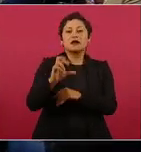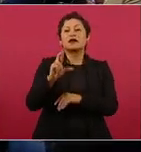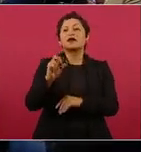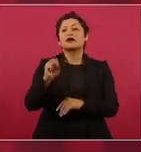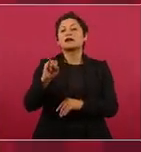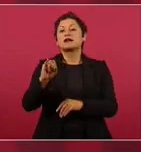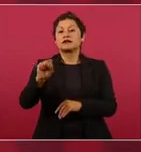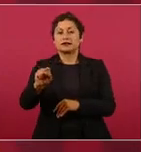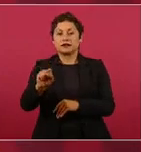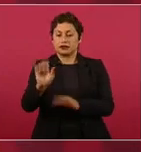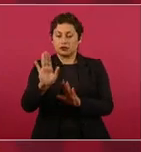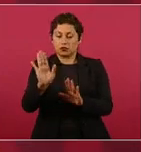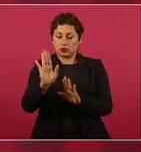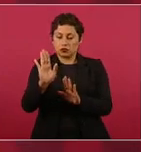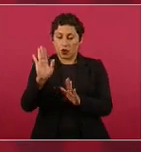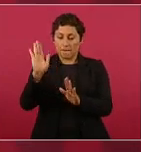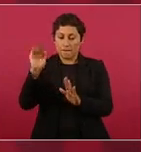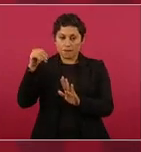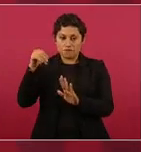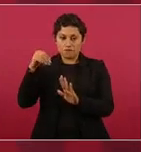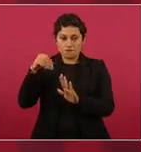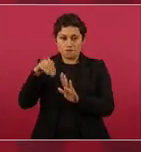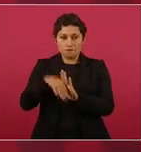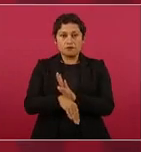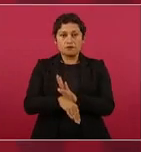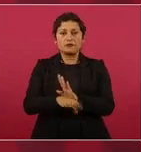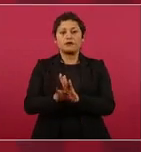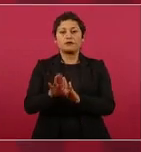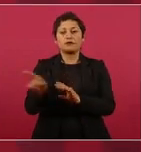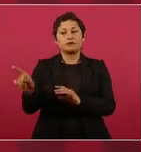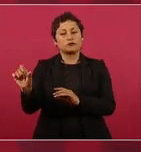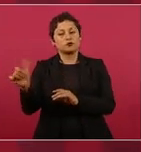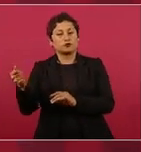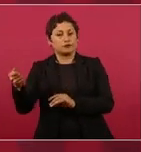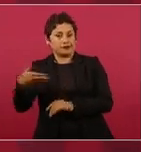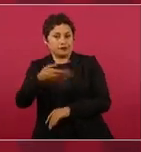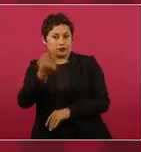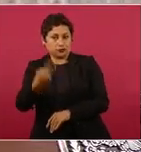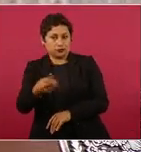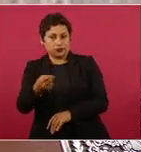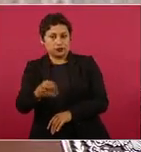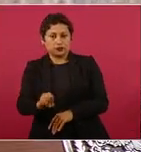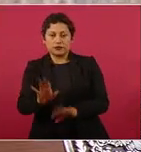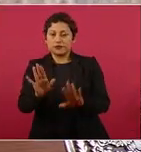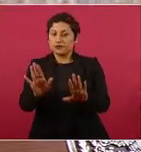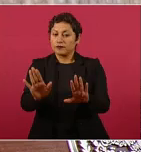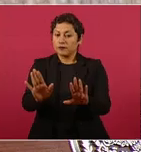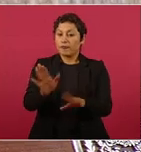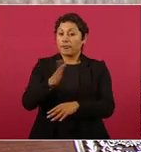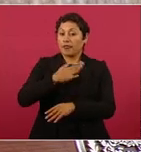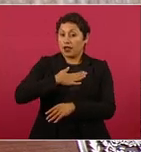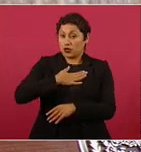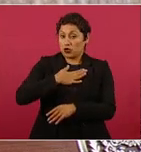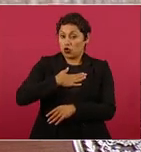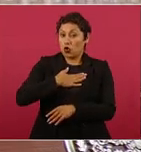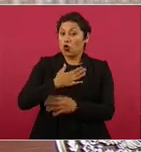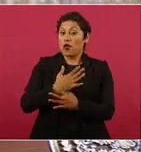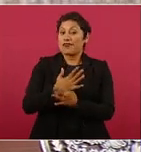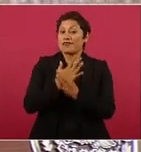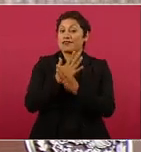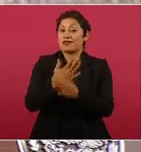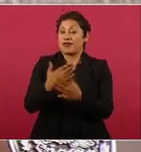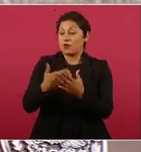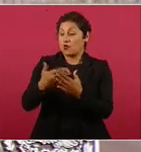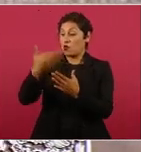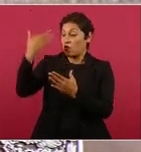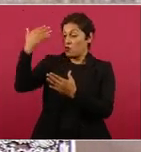México se llama su ensayo. Yo digo que lo que padecíamos era más